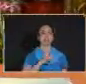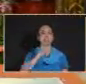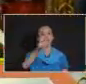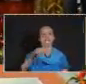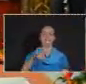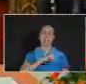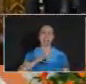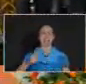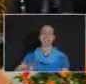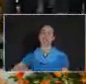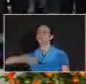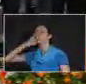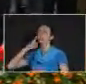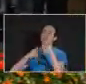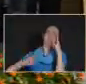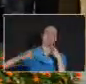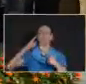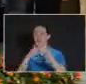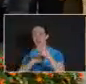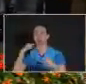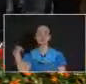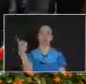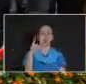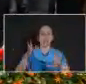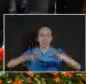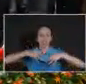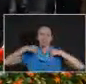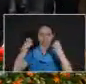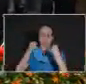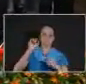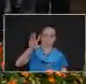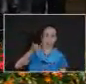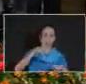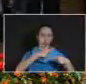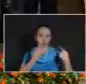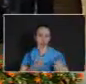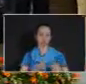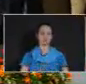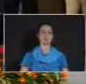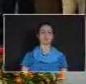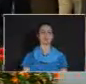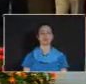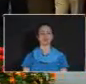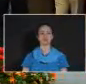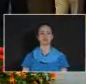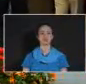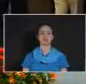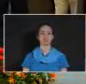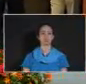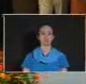toda la fuerza de su corazón. Mire, esta toalla.